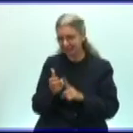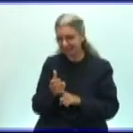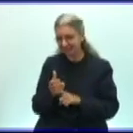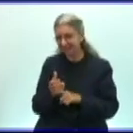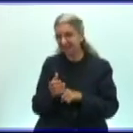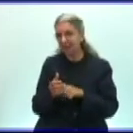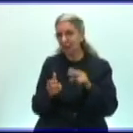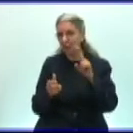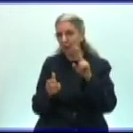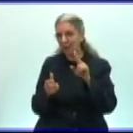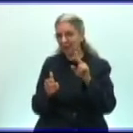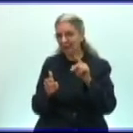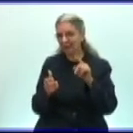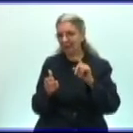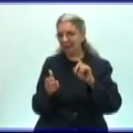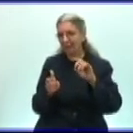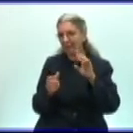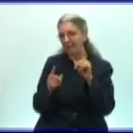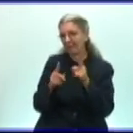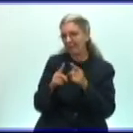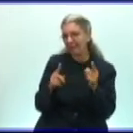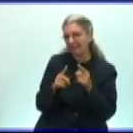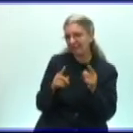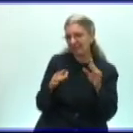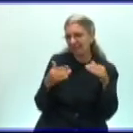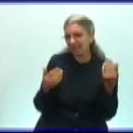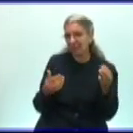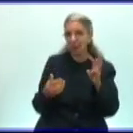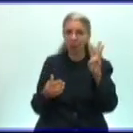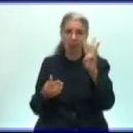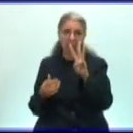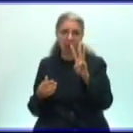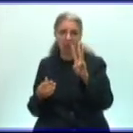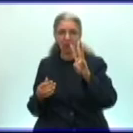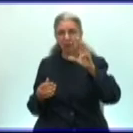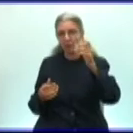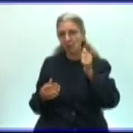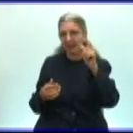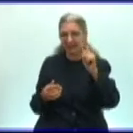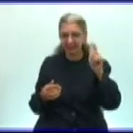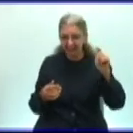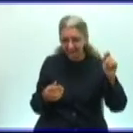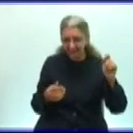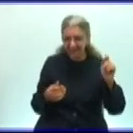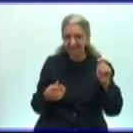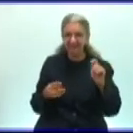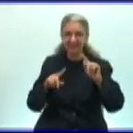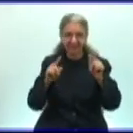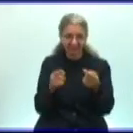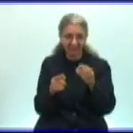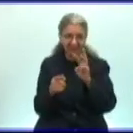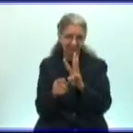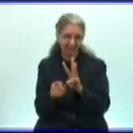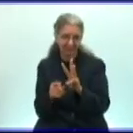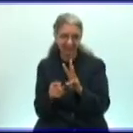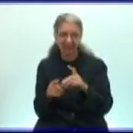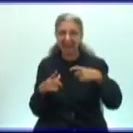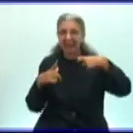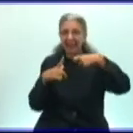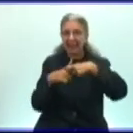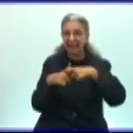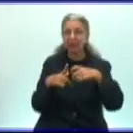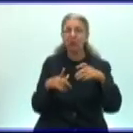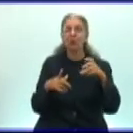unidad de medida de la potencia es el watt, aunque en la vida práctica se utiliza el kilowatt,